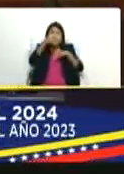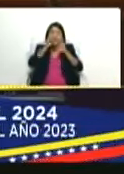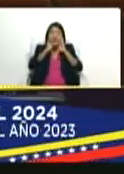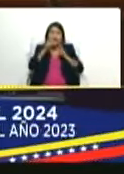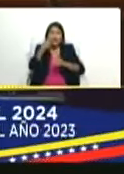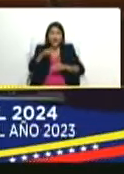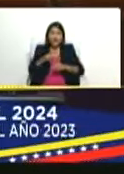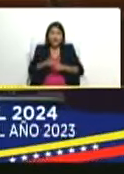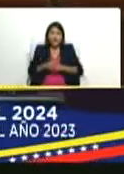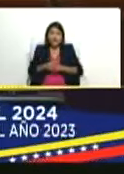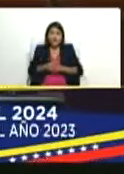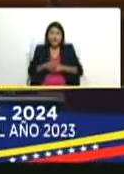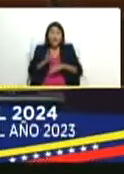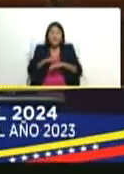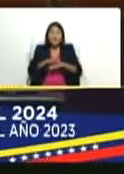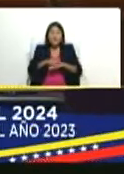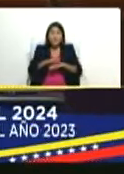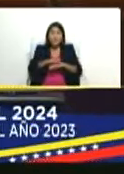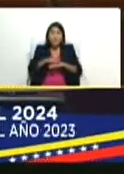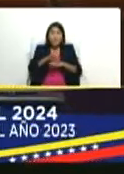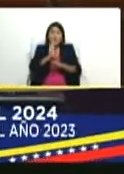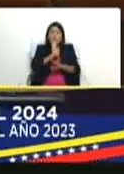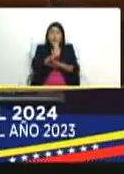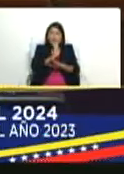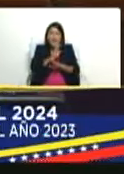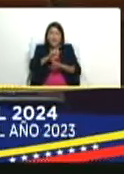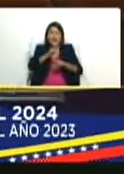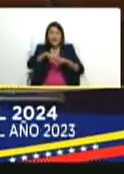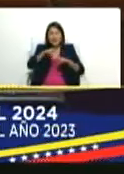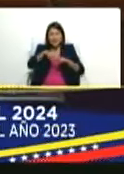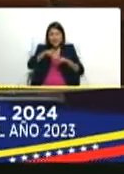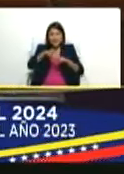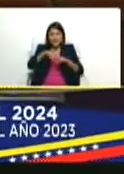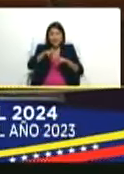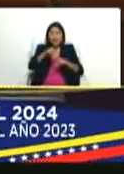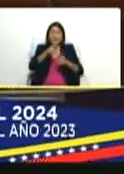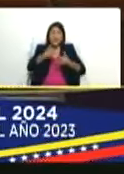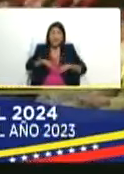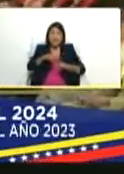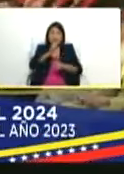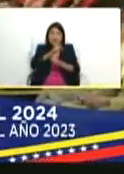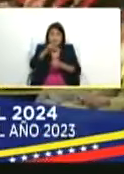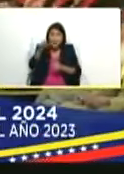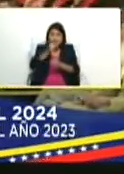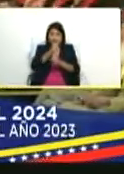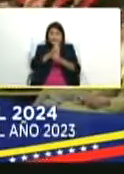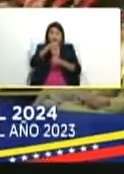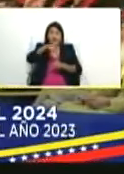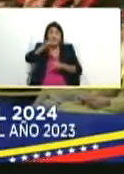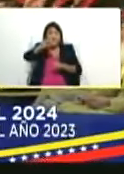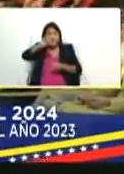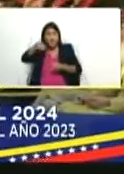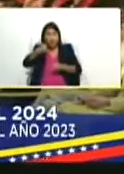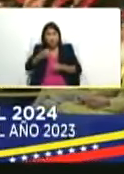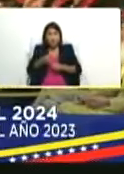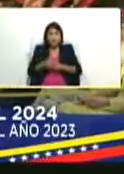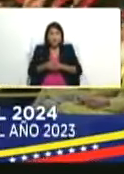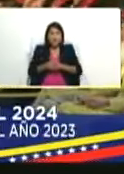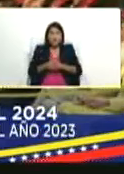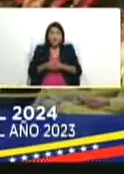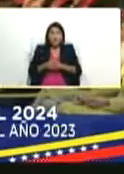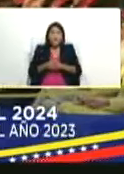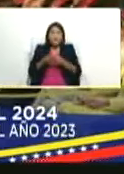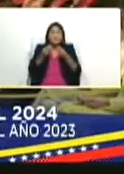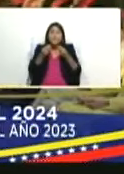atendidos por ayudar en el cuidado y la formación de los hijos e hijas de los trabajadores y trabajadoras de este máximo tribunal,